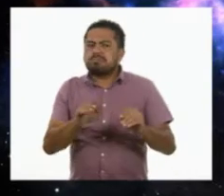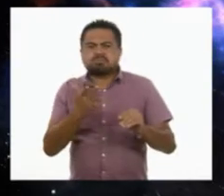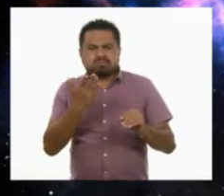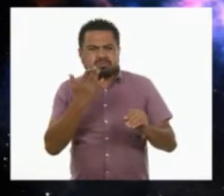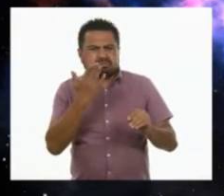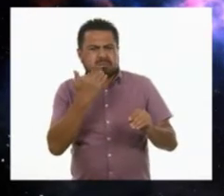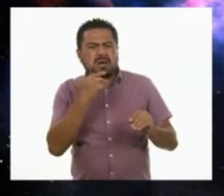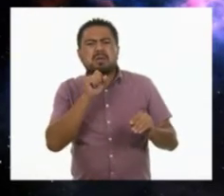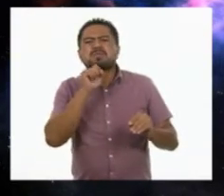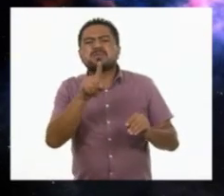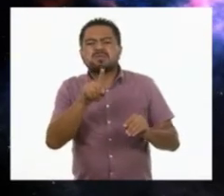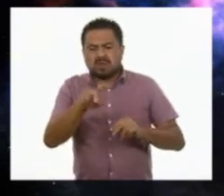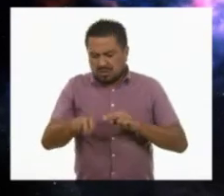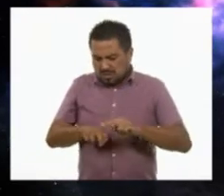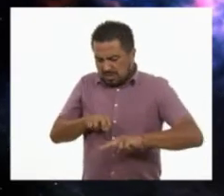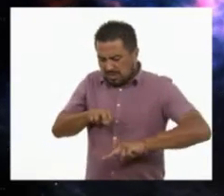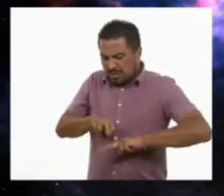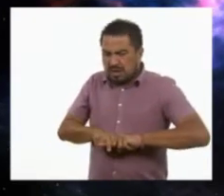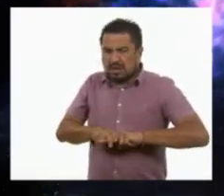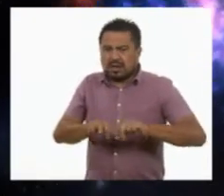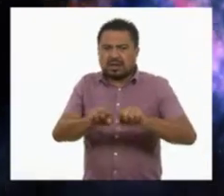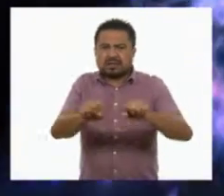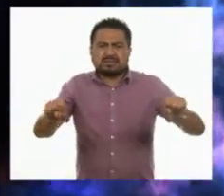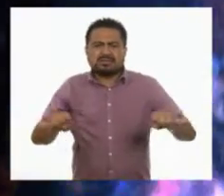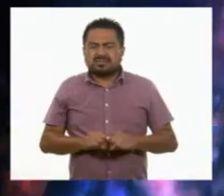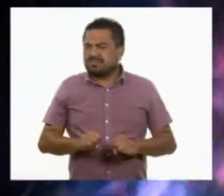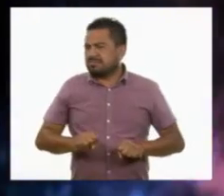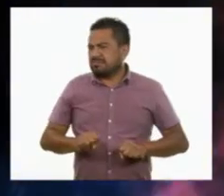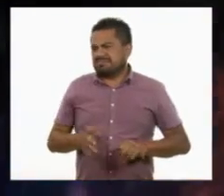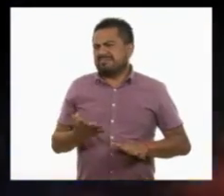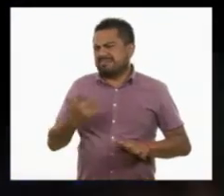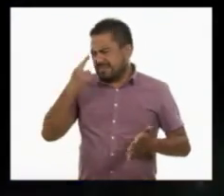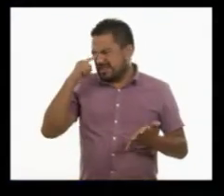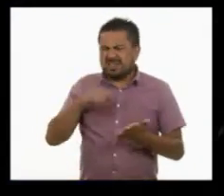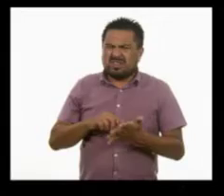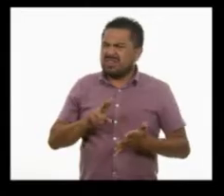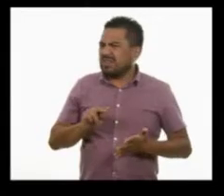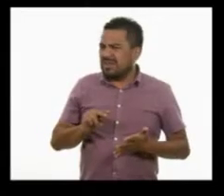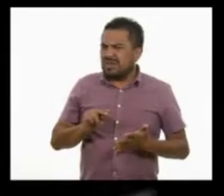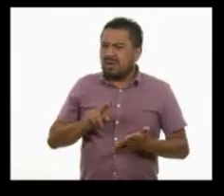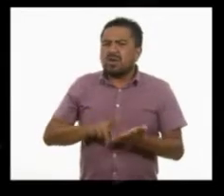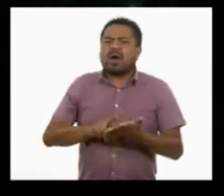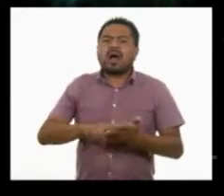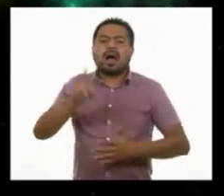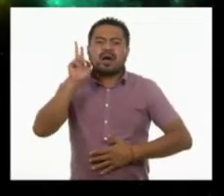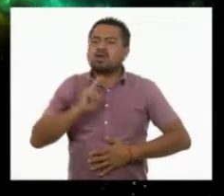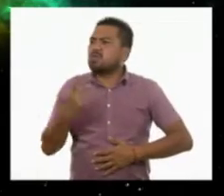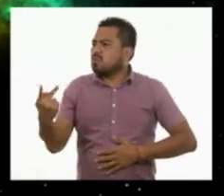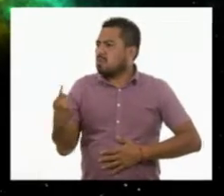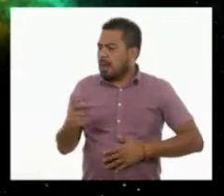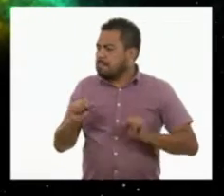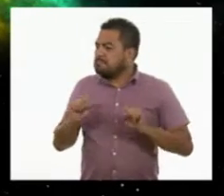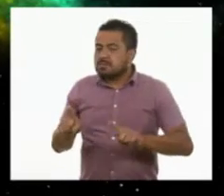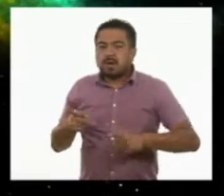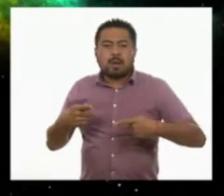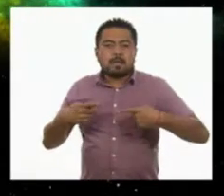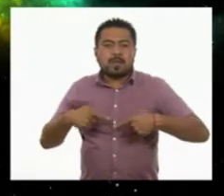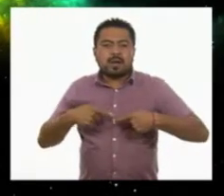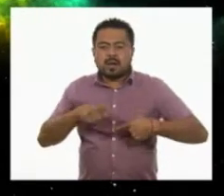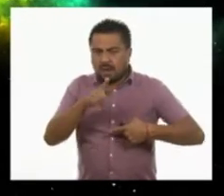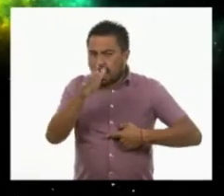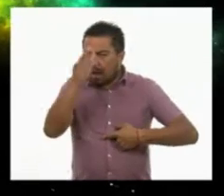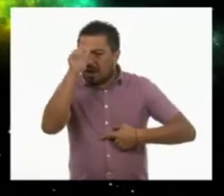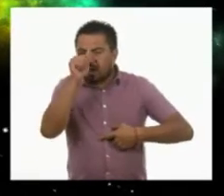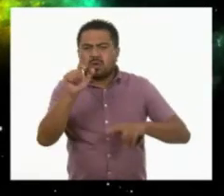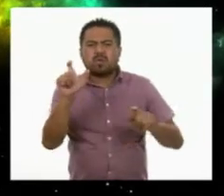viajado. Sigues sentado en el foro. No te creo. Pruébame que tú y yo somos la misma persona.